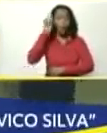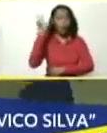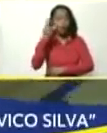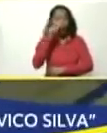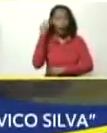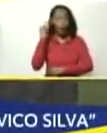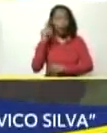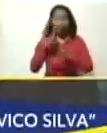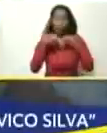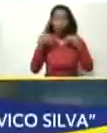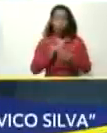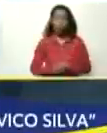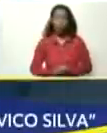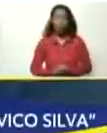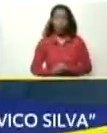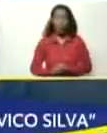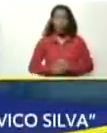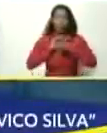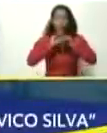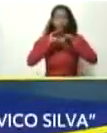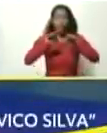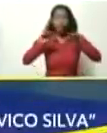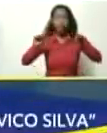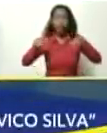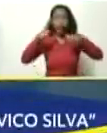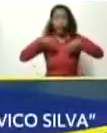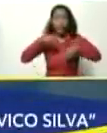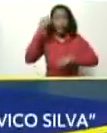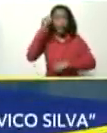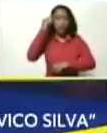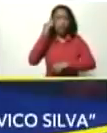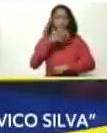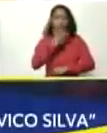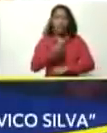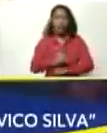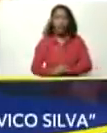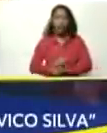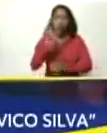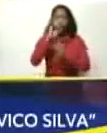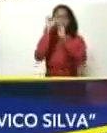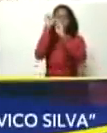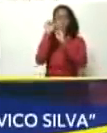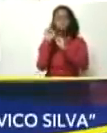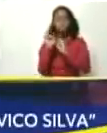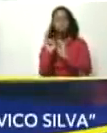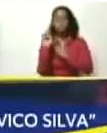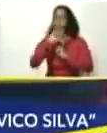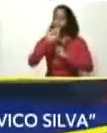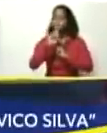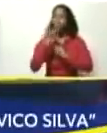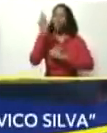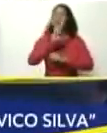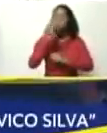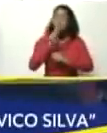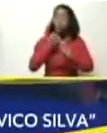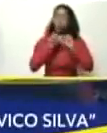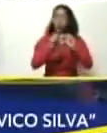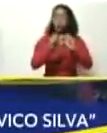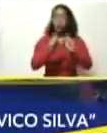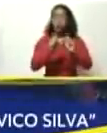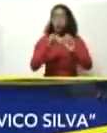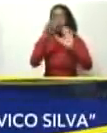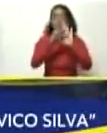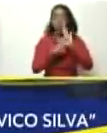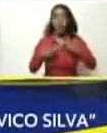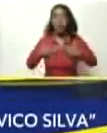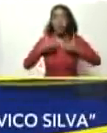nuestras venezolanas, y hacer un llamado también que en esta fecha decembrina no bajemos la guardia, sigamos el uso de todo lo que son las normas